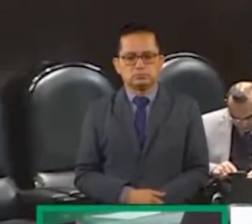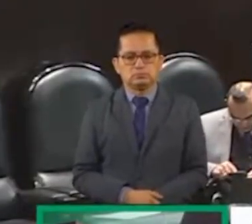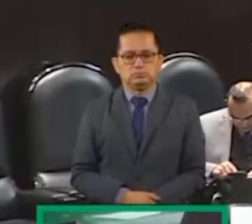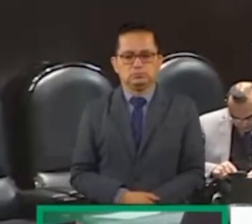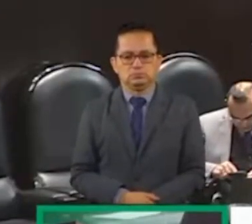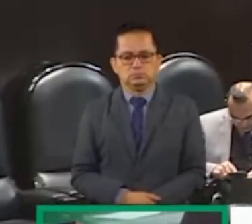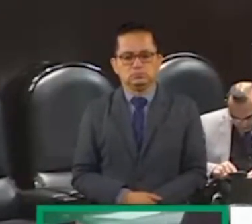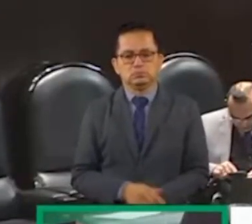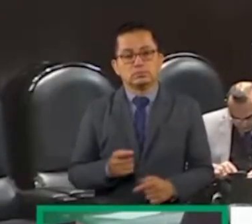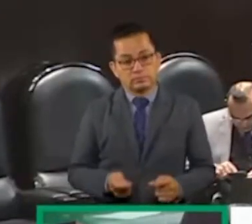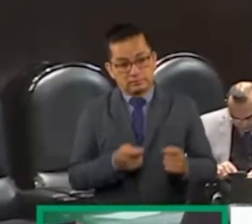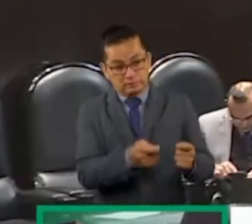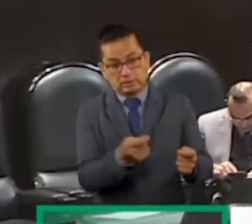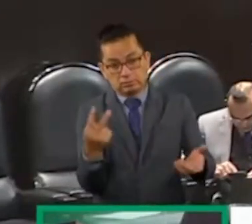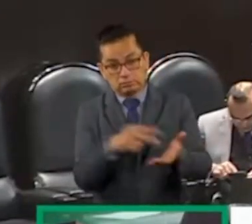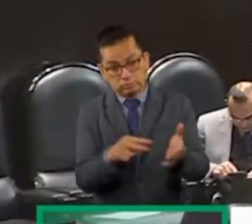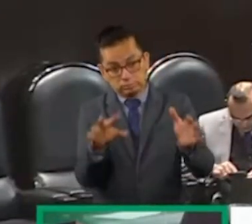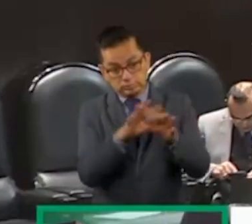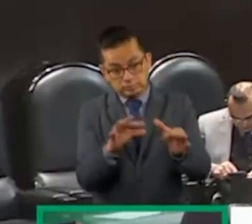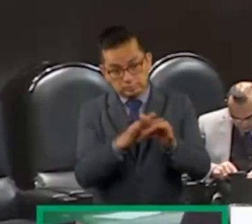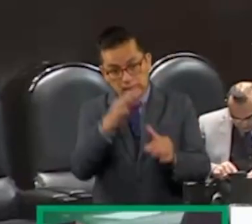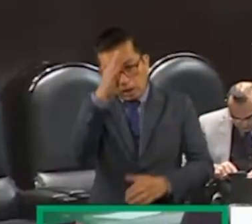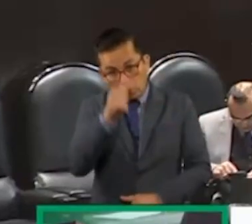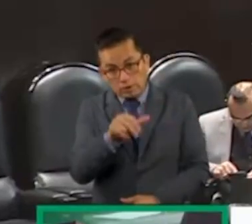Para hablar en contra hasta por 5 minutos.